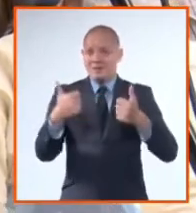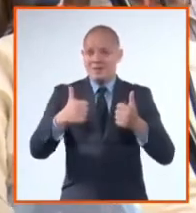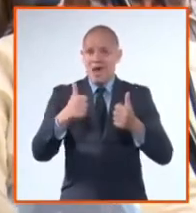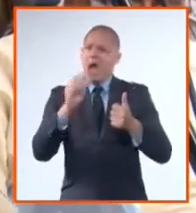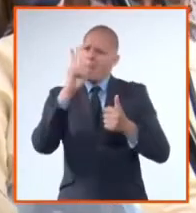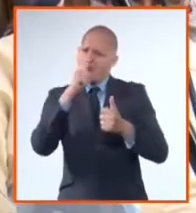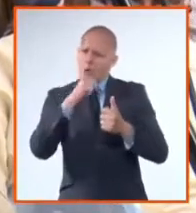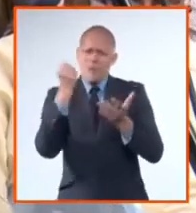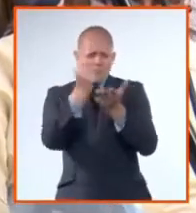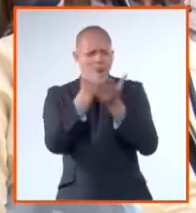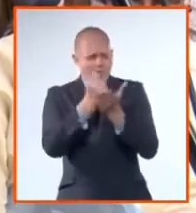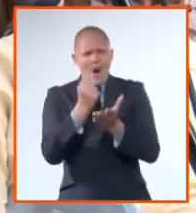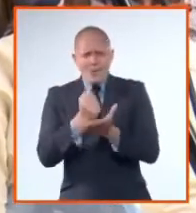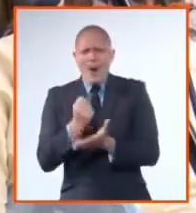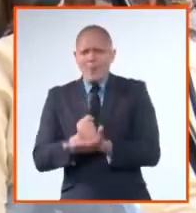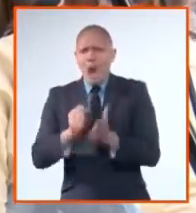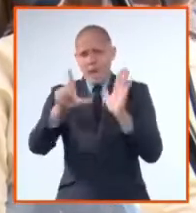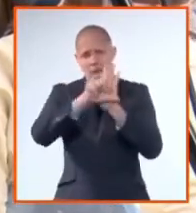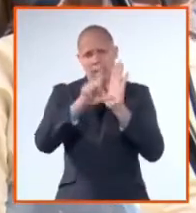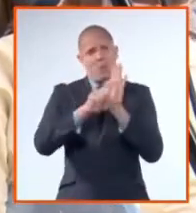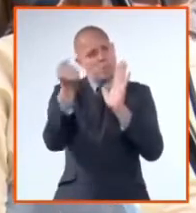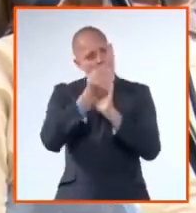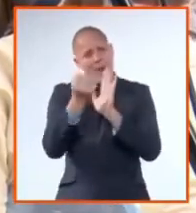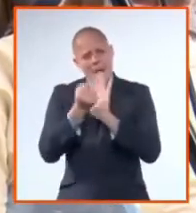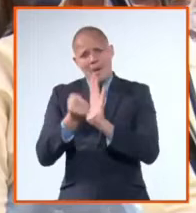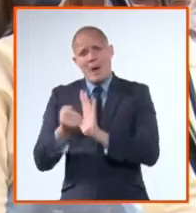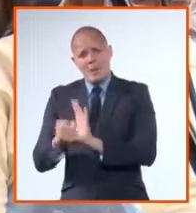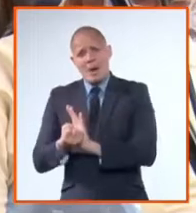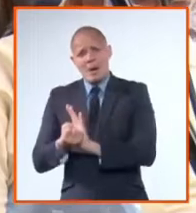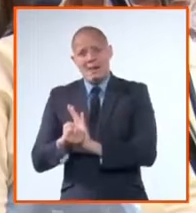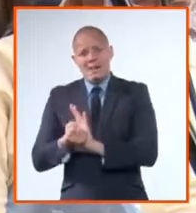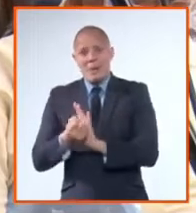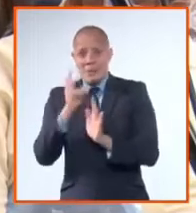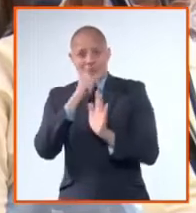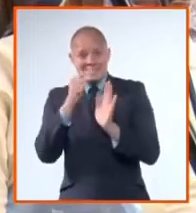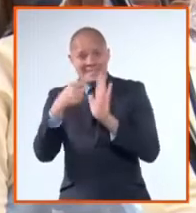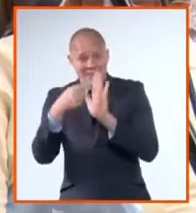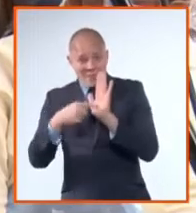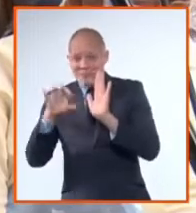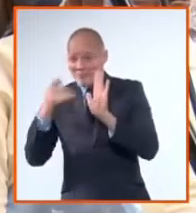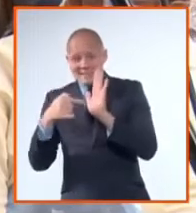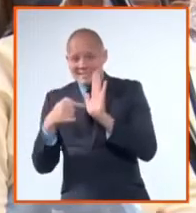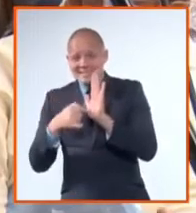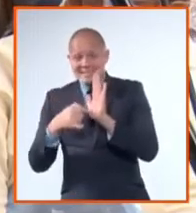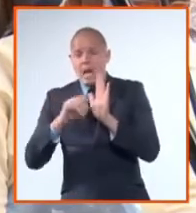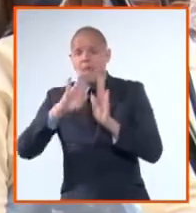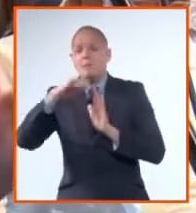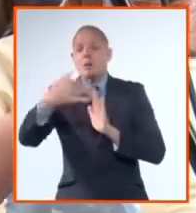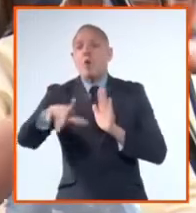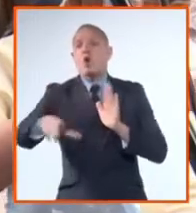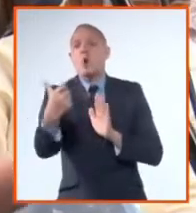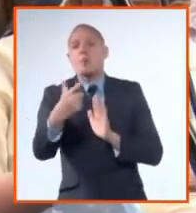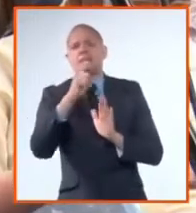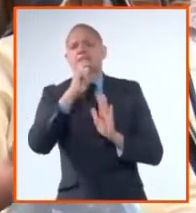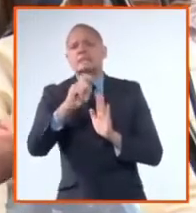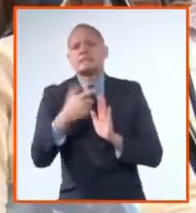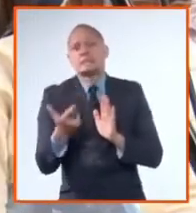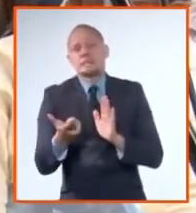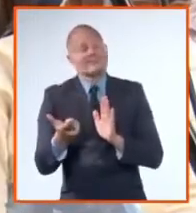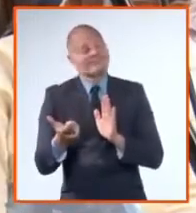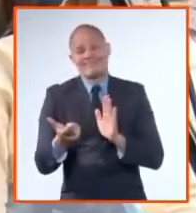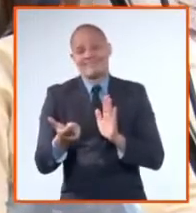muy lindas, pero se nos pueden quedar flotando en la sociedad si no logramos entonces ocuparnos todos de que se cumplan. Por lo